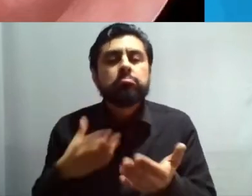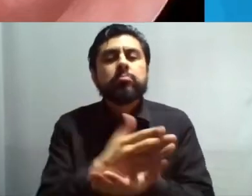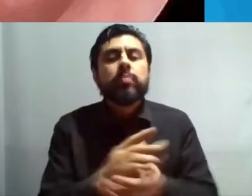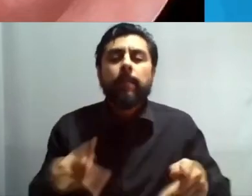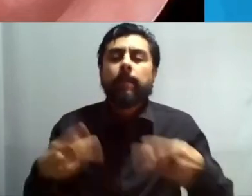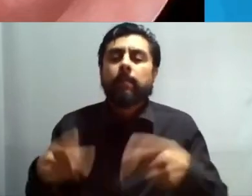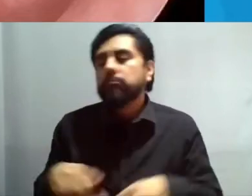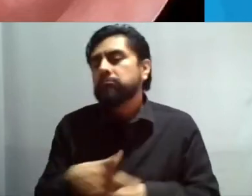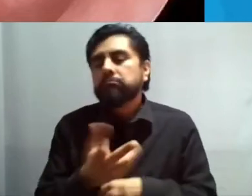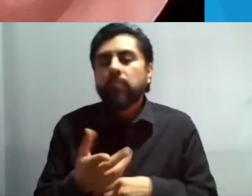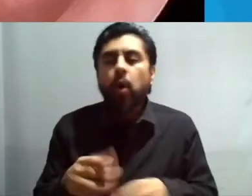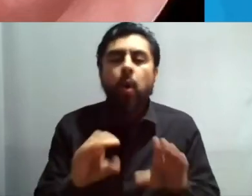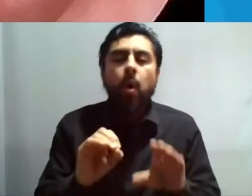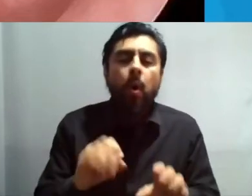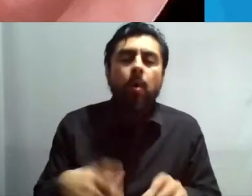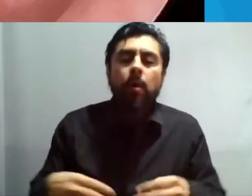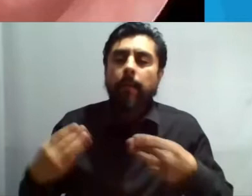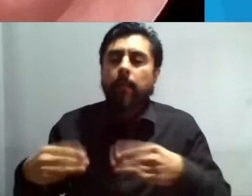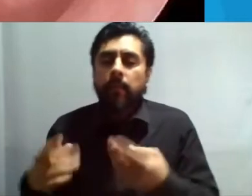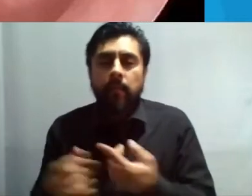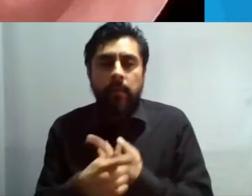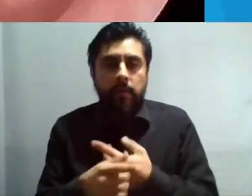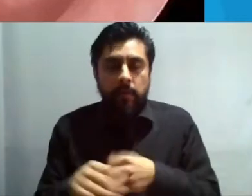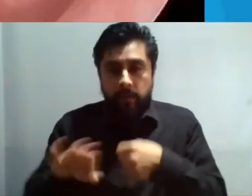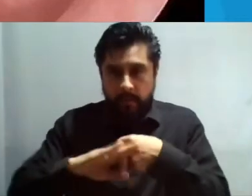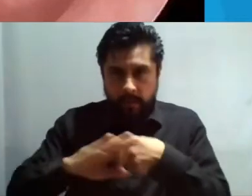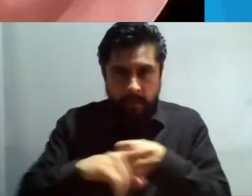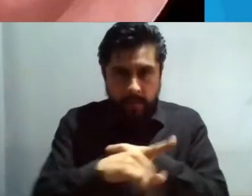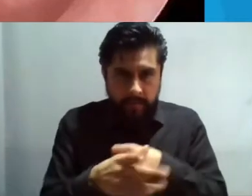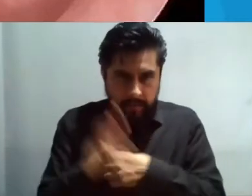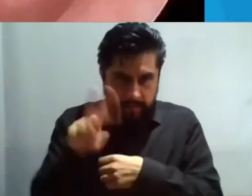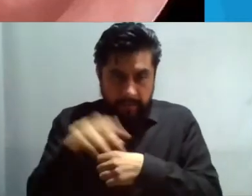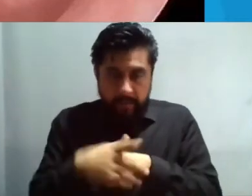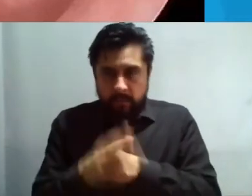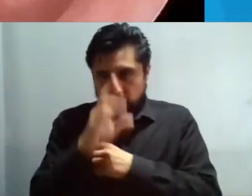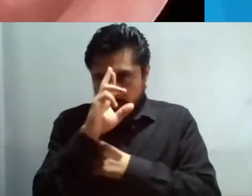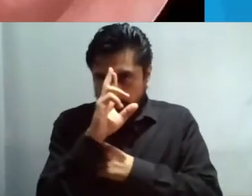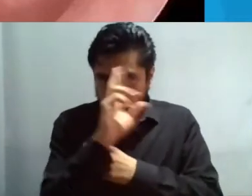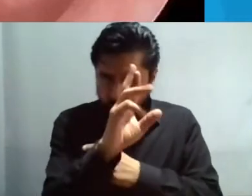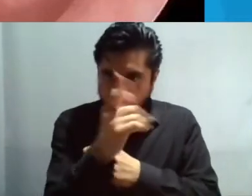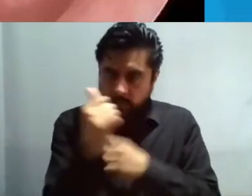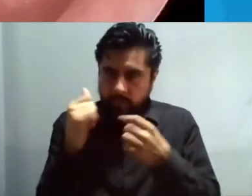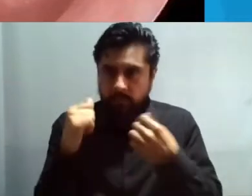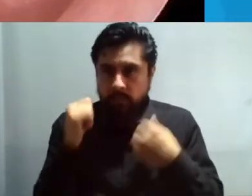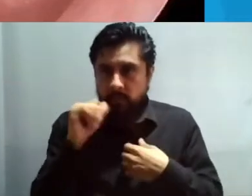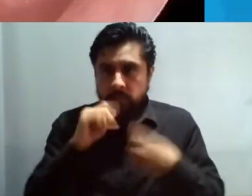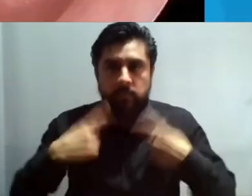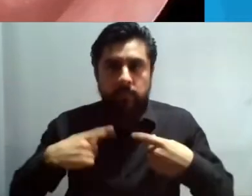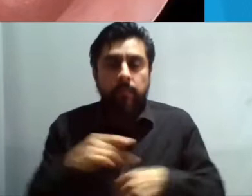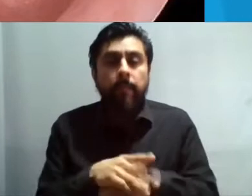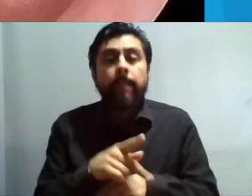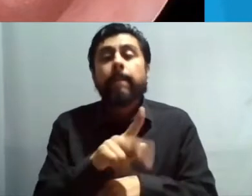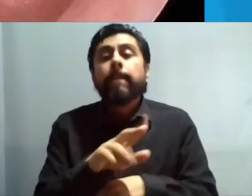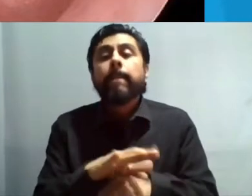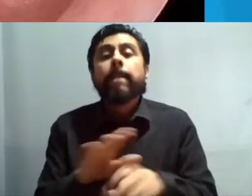veces incluso hasta farmacias, todo es muy respetable y me gusta siempre ser respetuoso, pero también no por eso a veces deja de